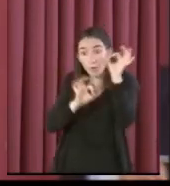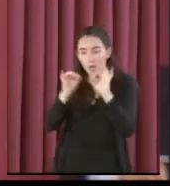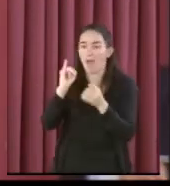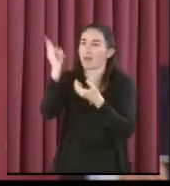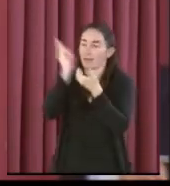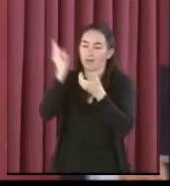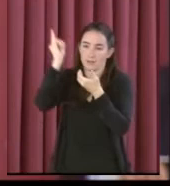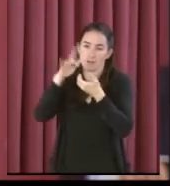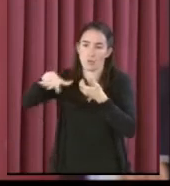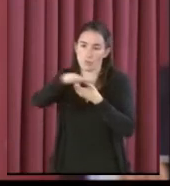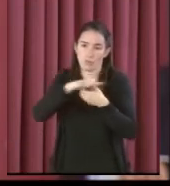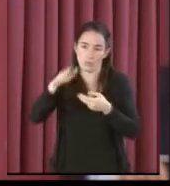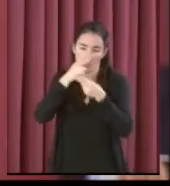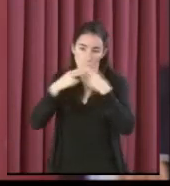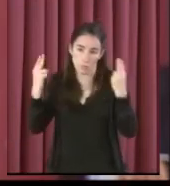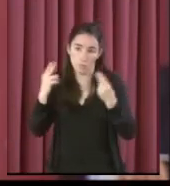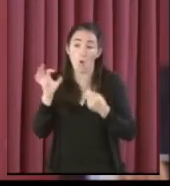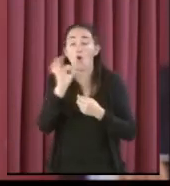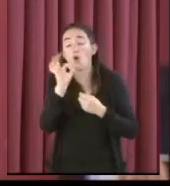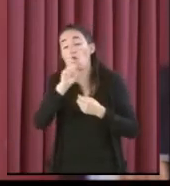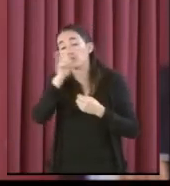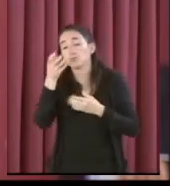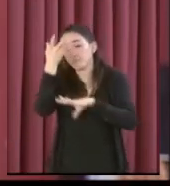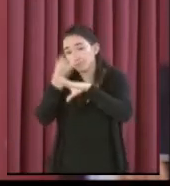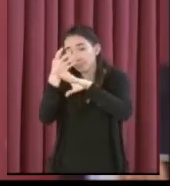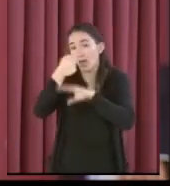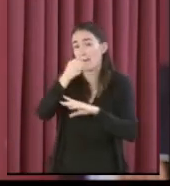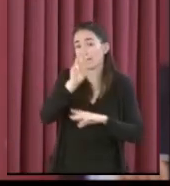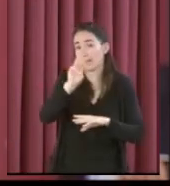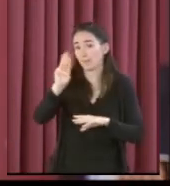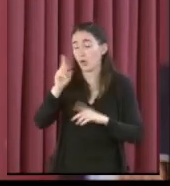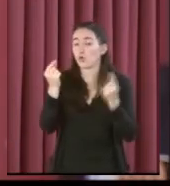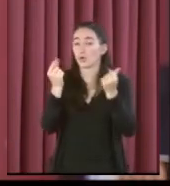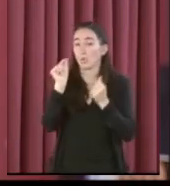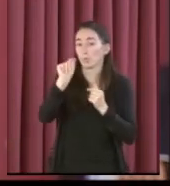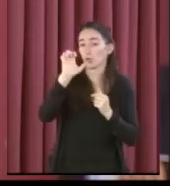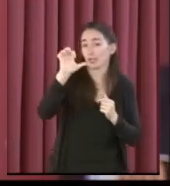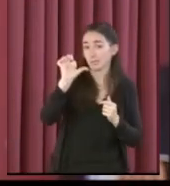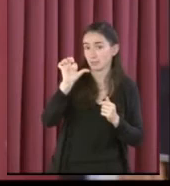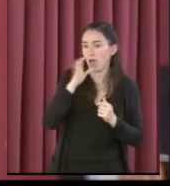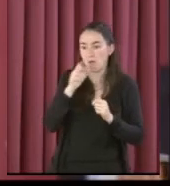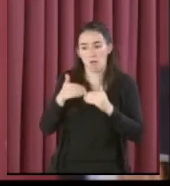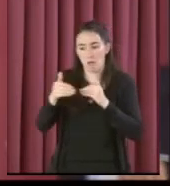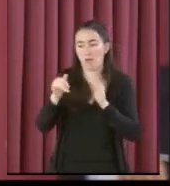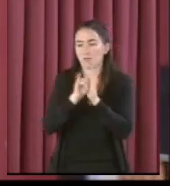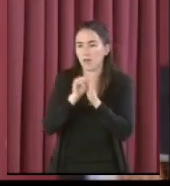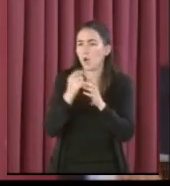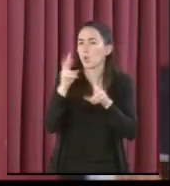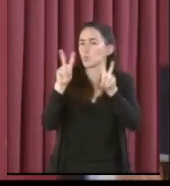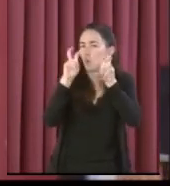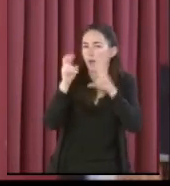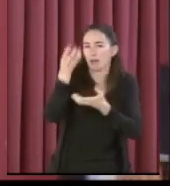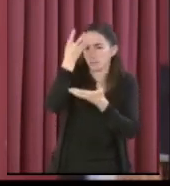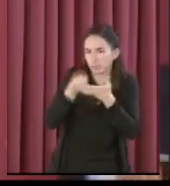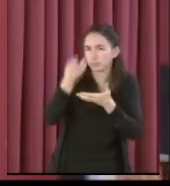espacios públicos. O la app logroño.es, que va a seguir incorporando en breve nuevas aplicaciones bajo una